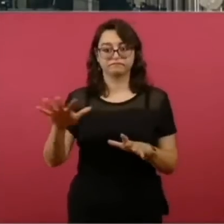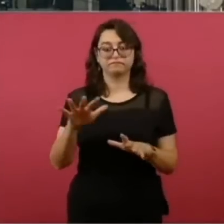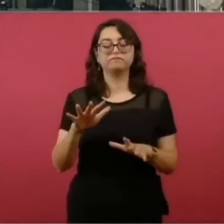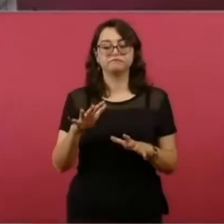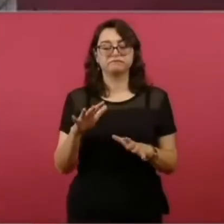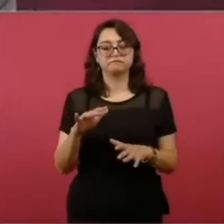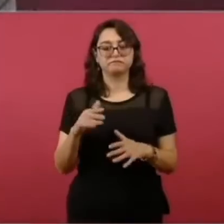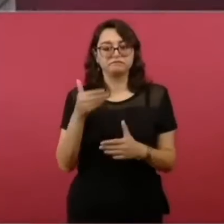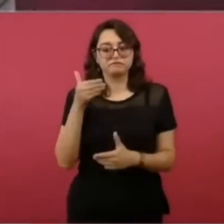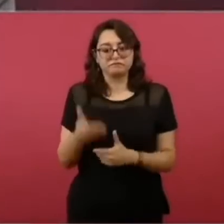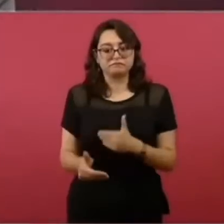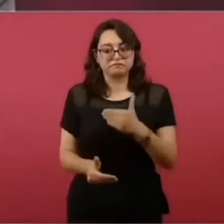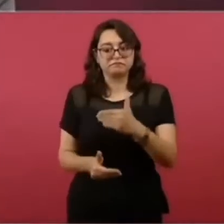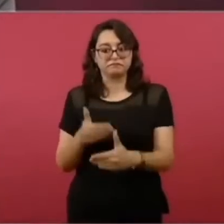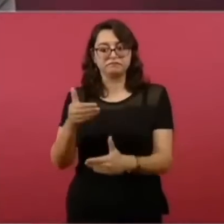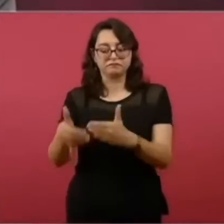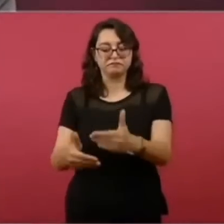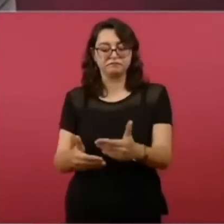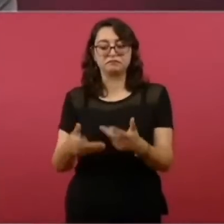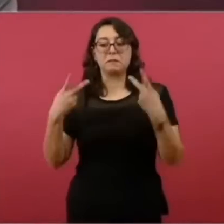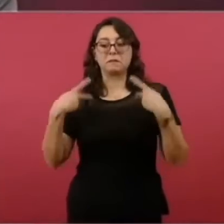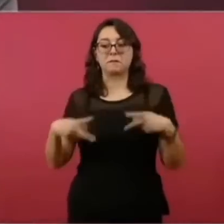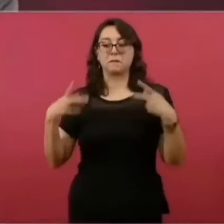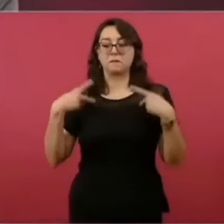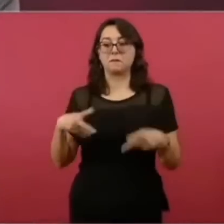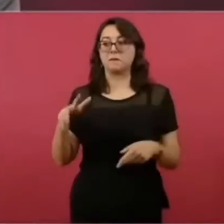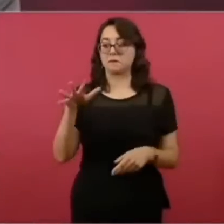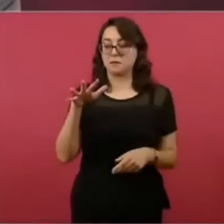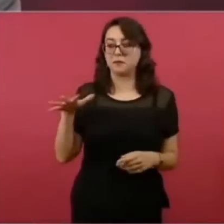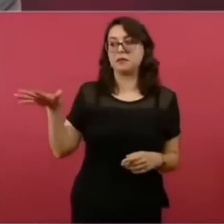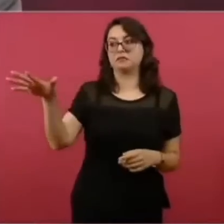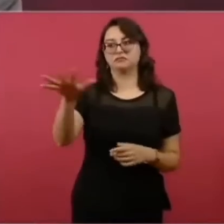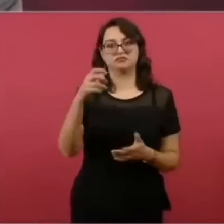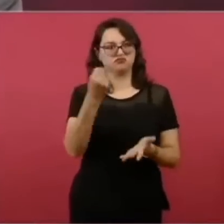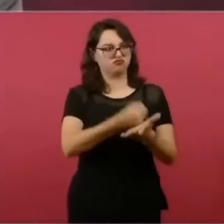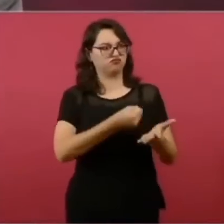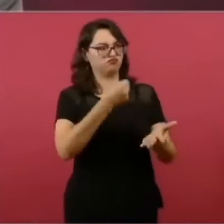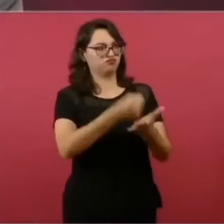al cumplimiento de las demandas del pueblo que fue a la revolución,